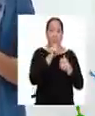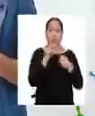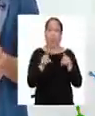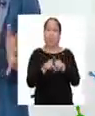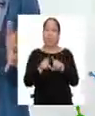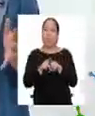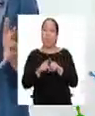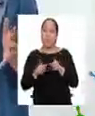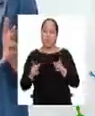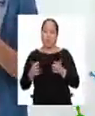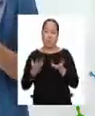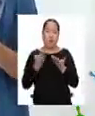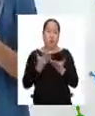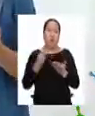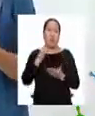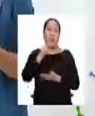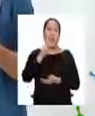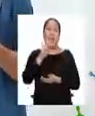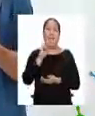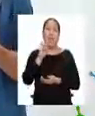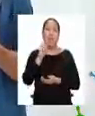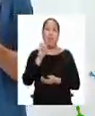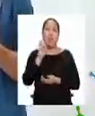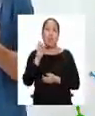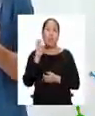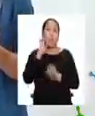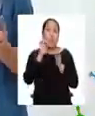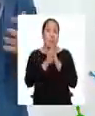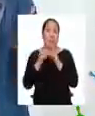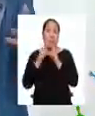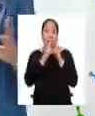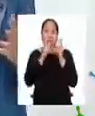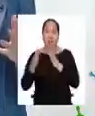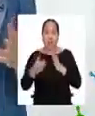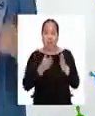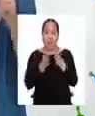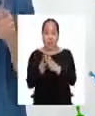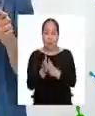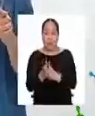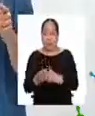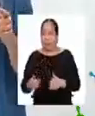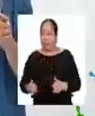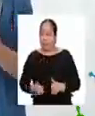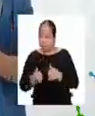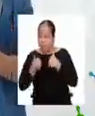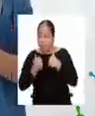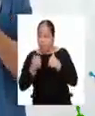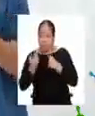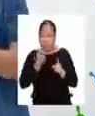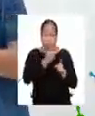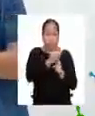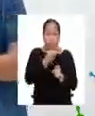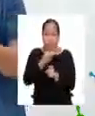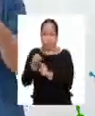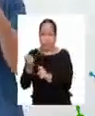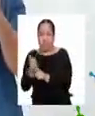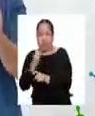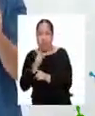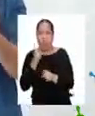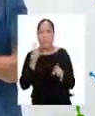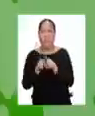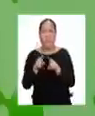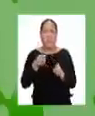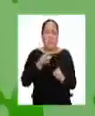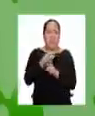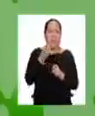como el río. Y es que, como vemos, las especies vivas no solo se afectan entre ellas, sino también afectan a las aguas y a